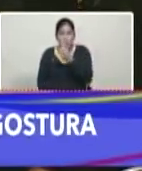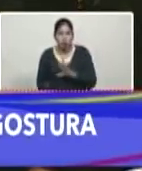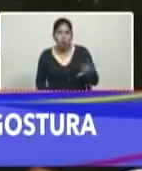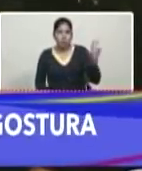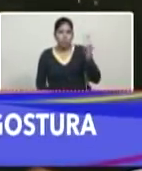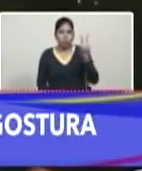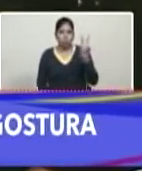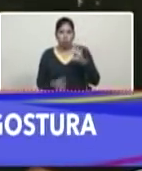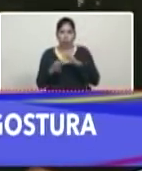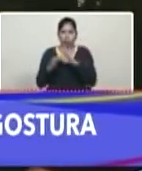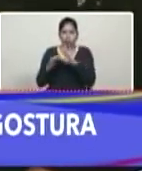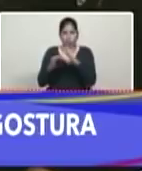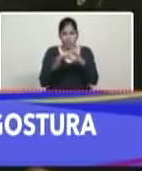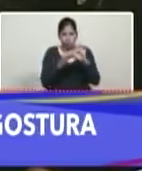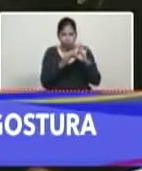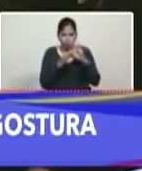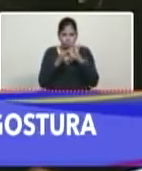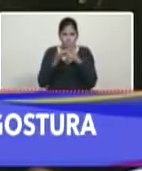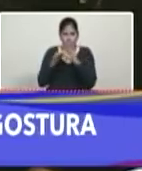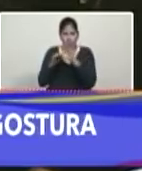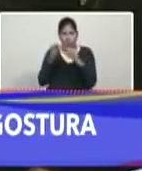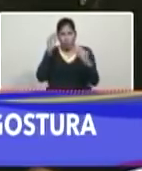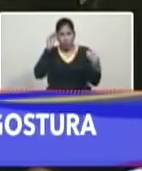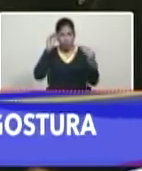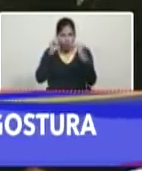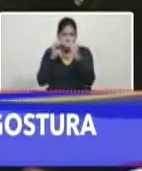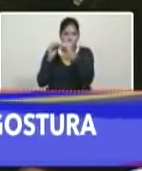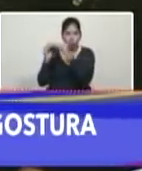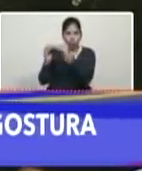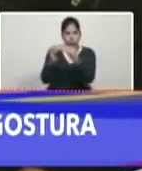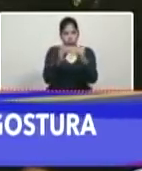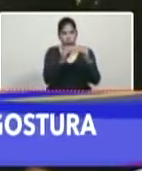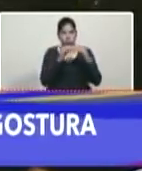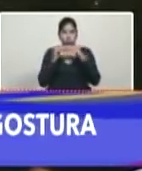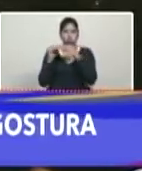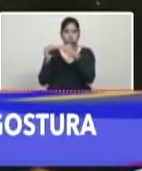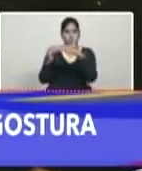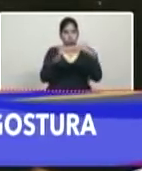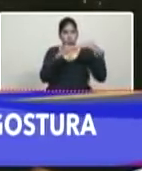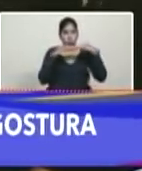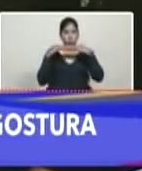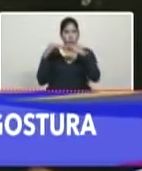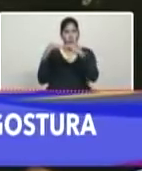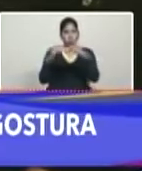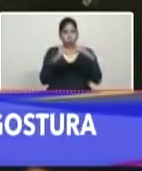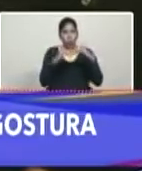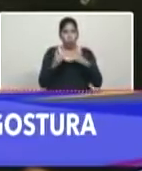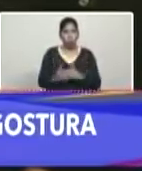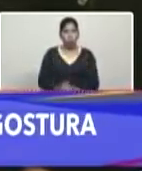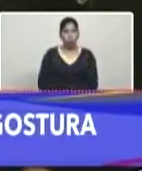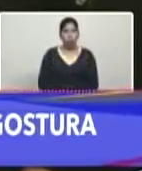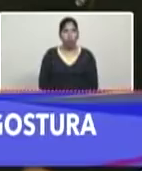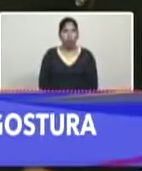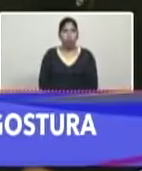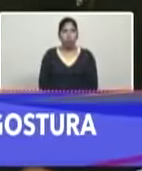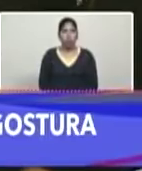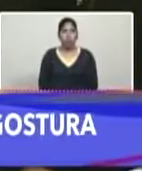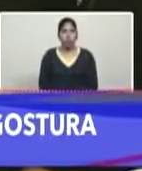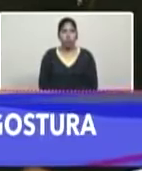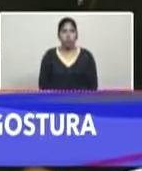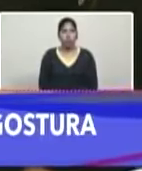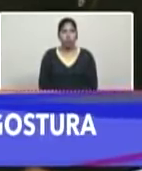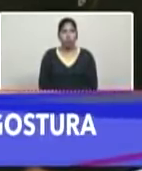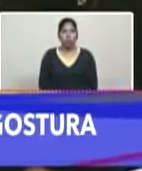poderosa cohesión, la cohesión del poder popular con todas sus formas de